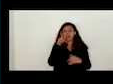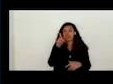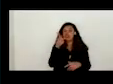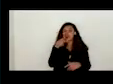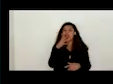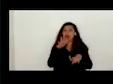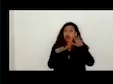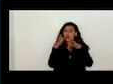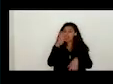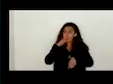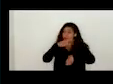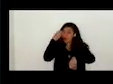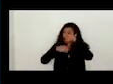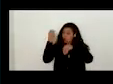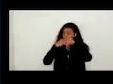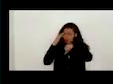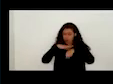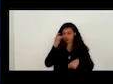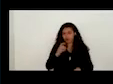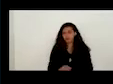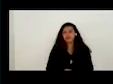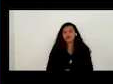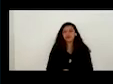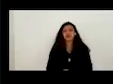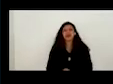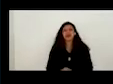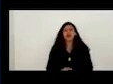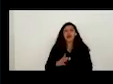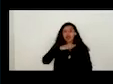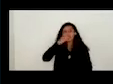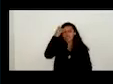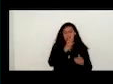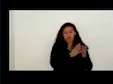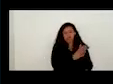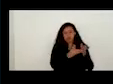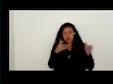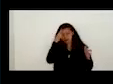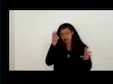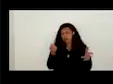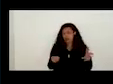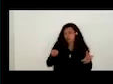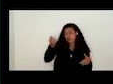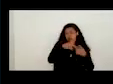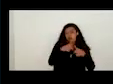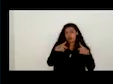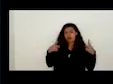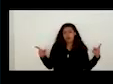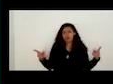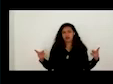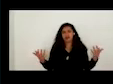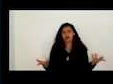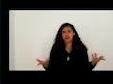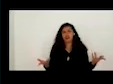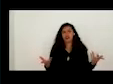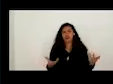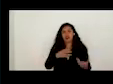más. Eh, Están en un periodo y en una etapa de crecimiento y desarrollo en el cual la cantidad de